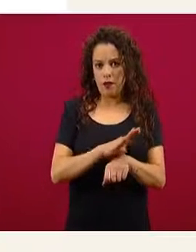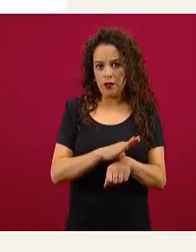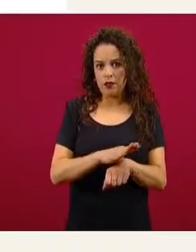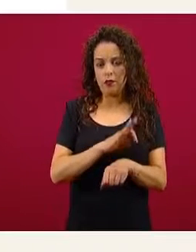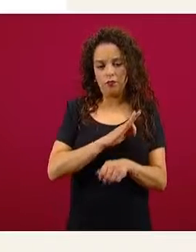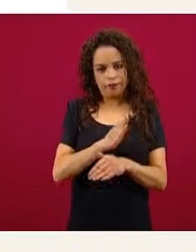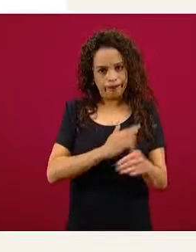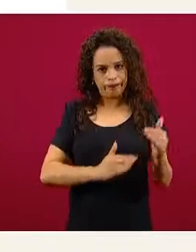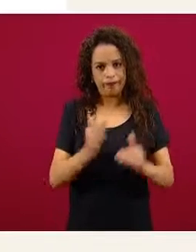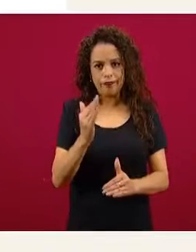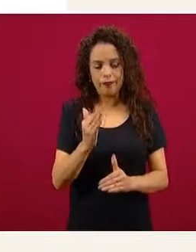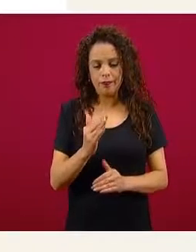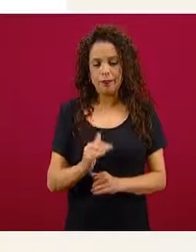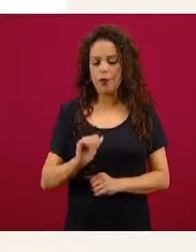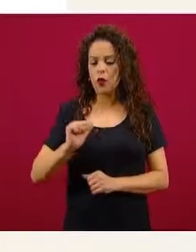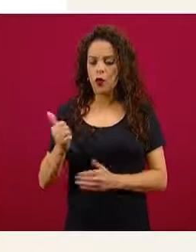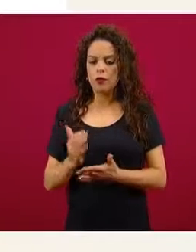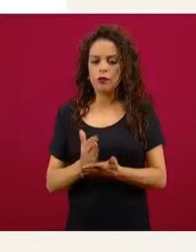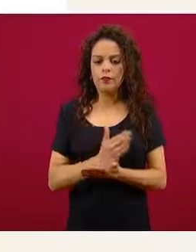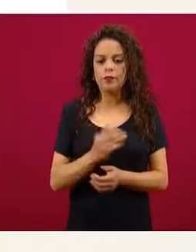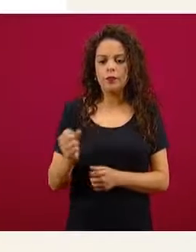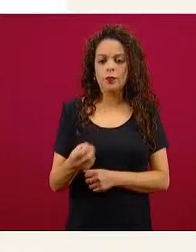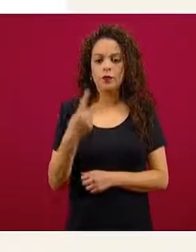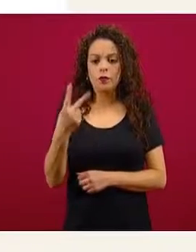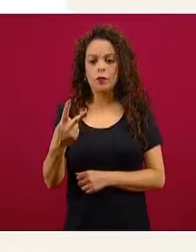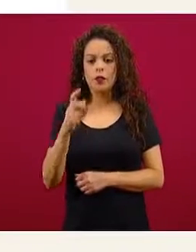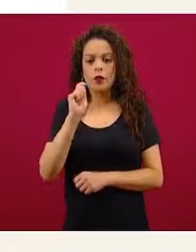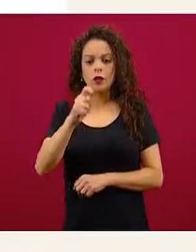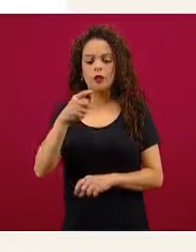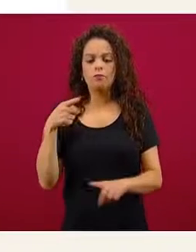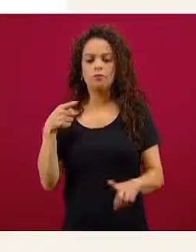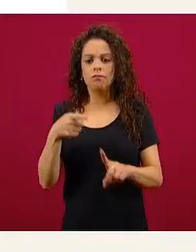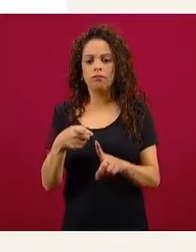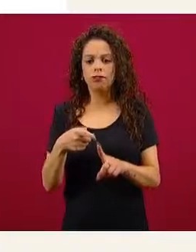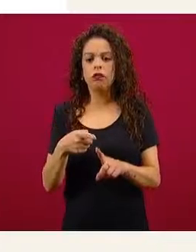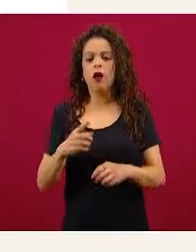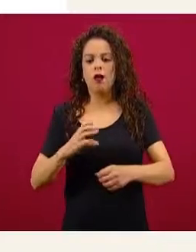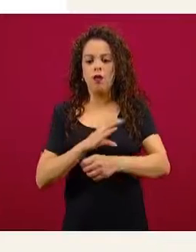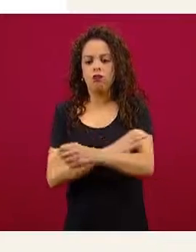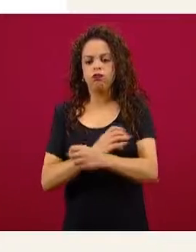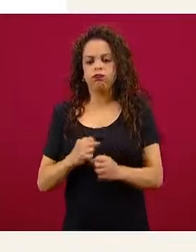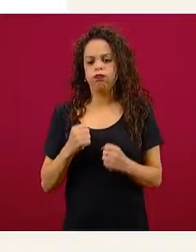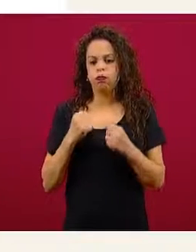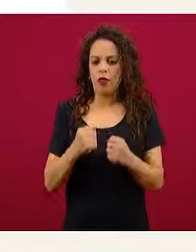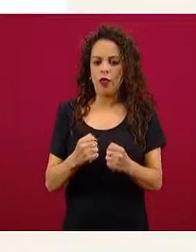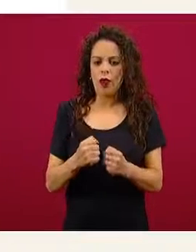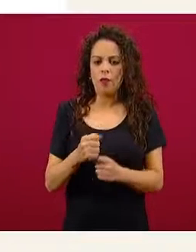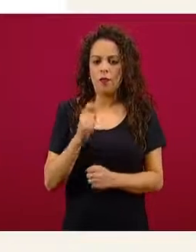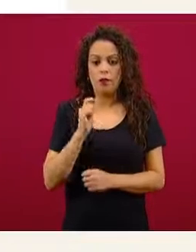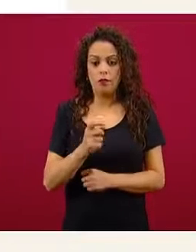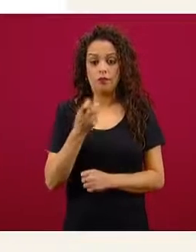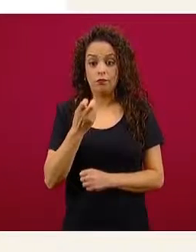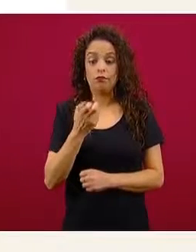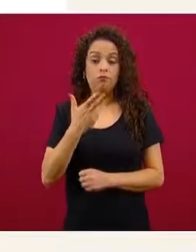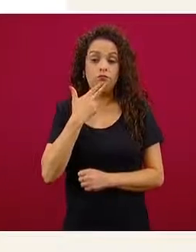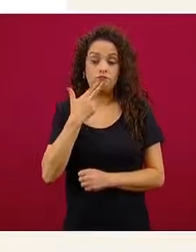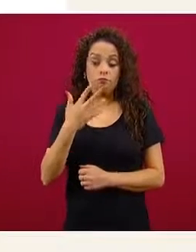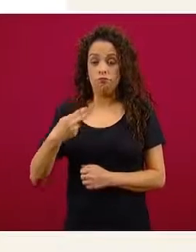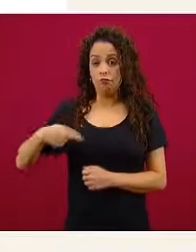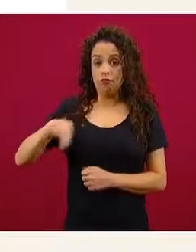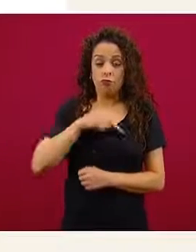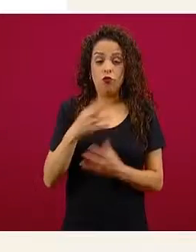luego 2 componentes que tienen que ver con el empoderamiento, principalmente, que es un concepto muy utilizado por